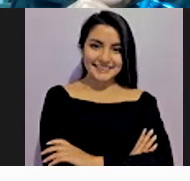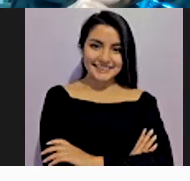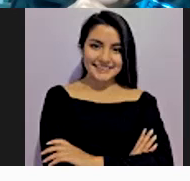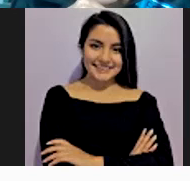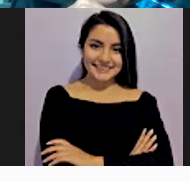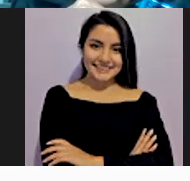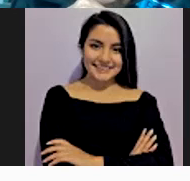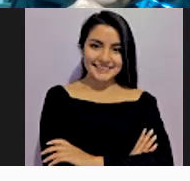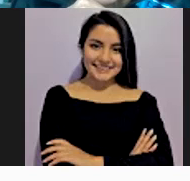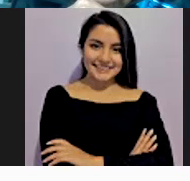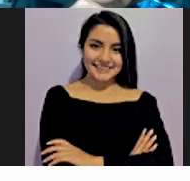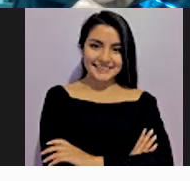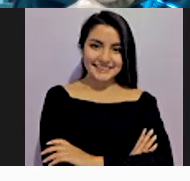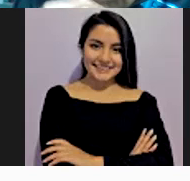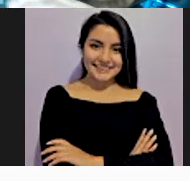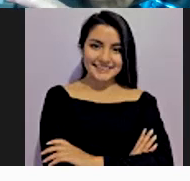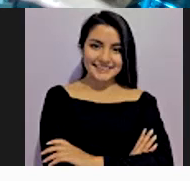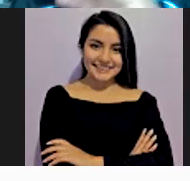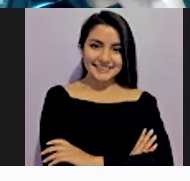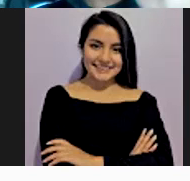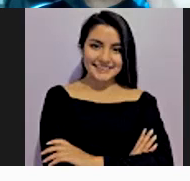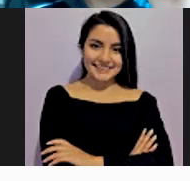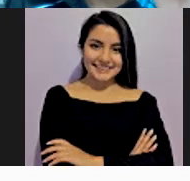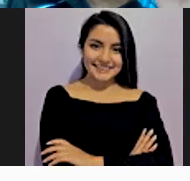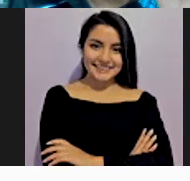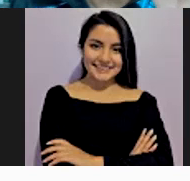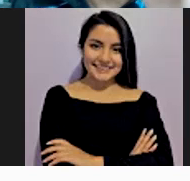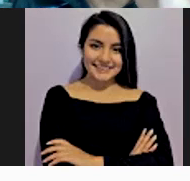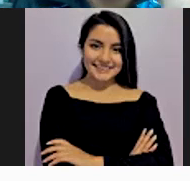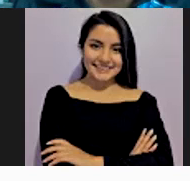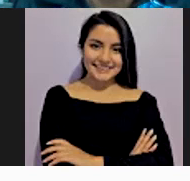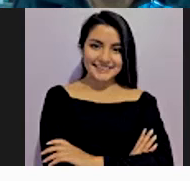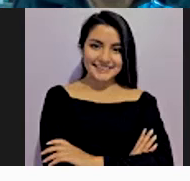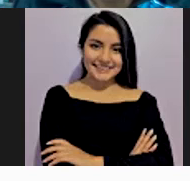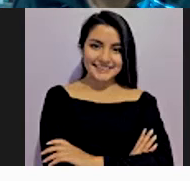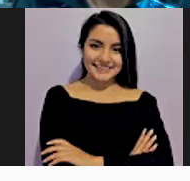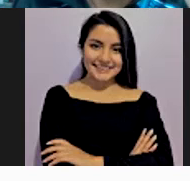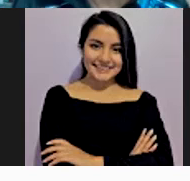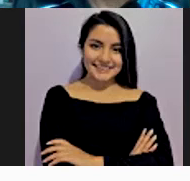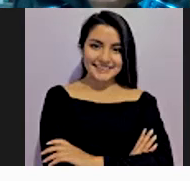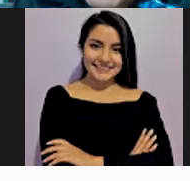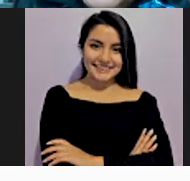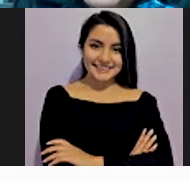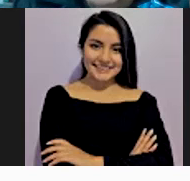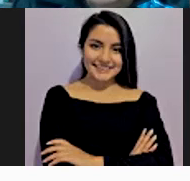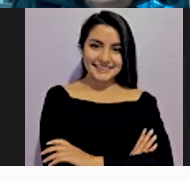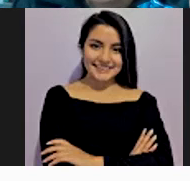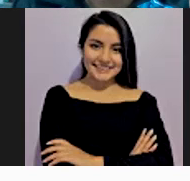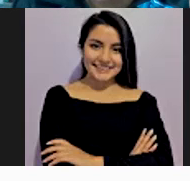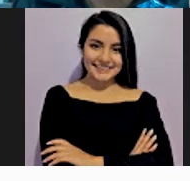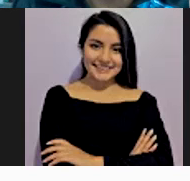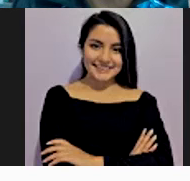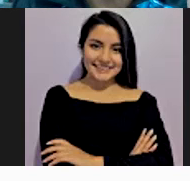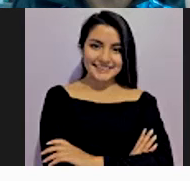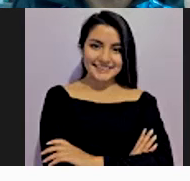se tratan de ríos de lecho, ahí hablamos un poco, lecho fijo, lecho móvil. El lecho móvil, específicamente,